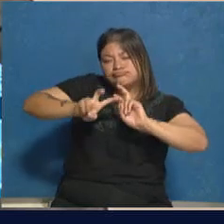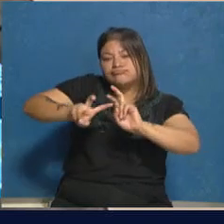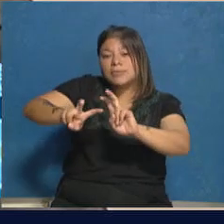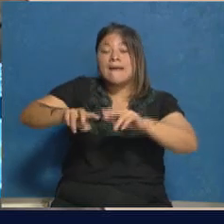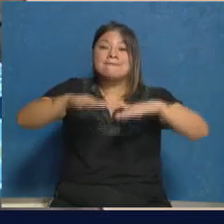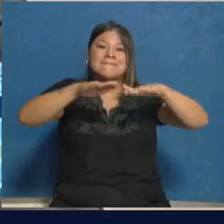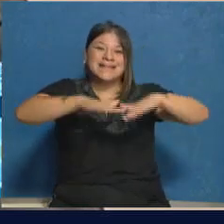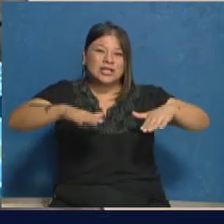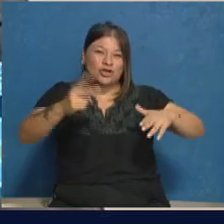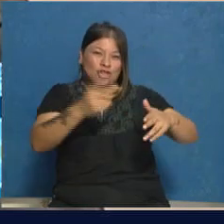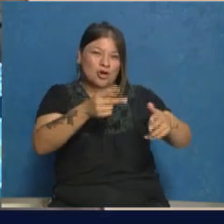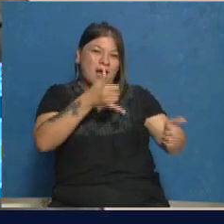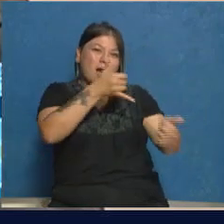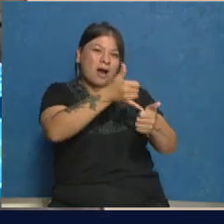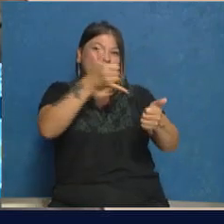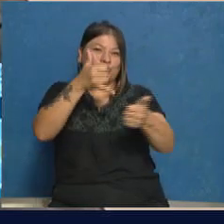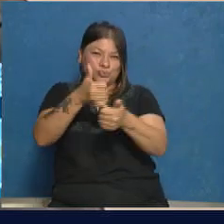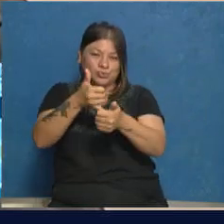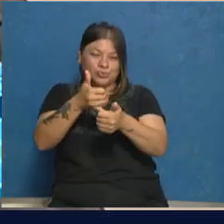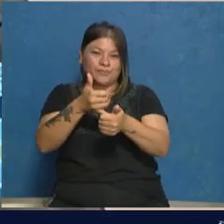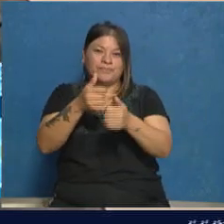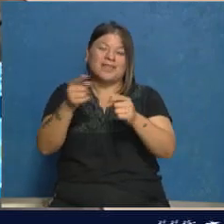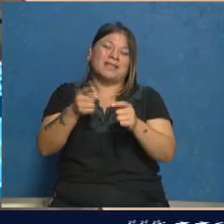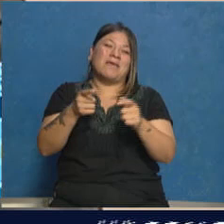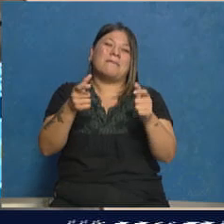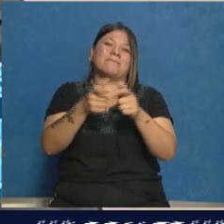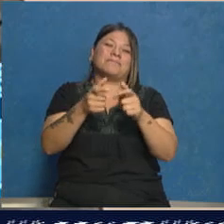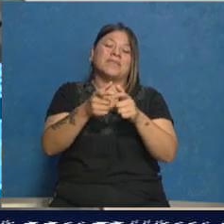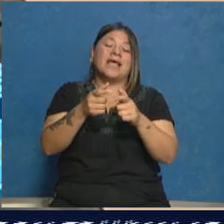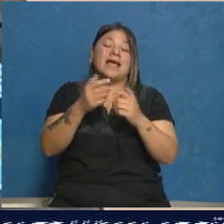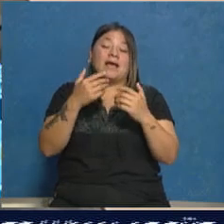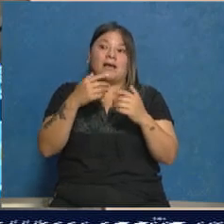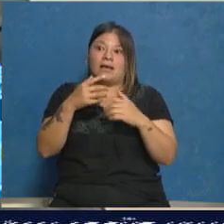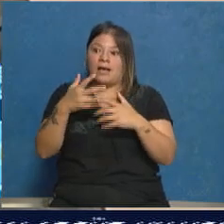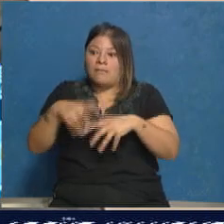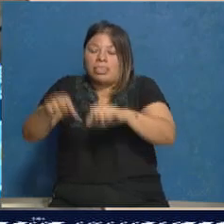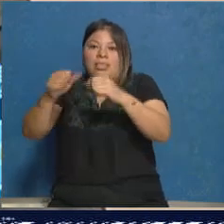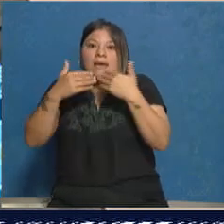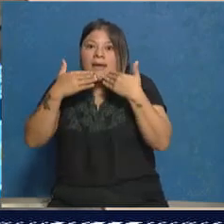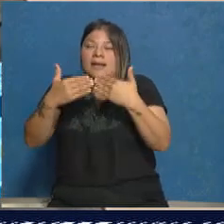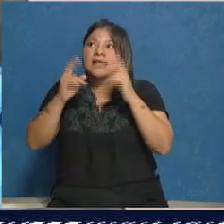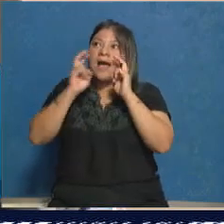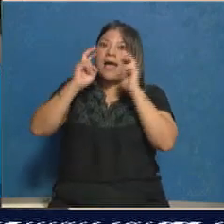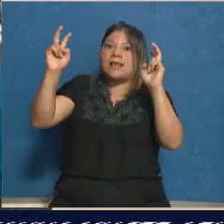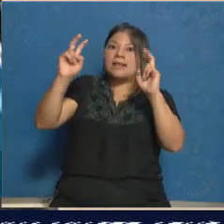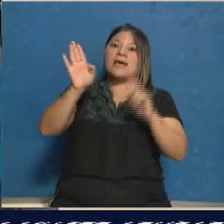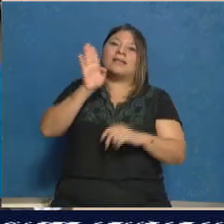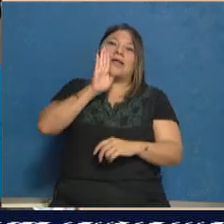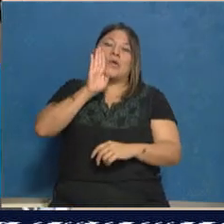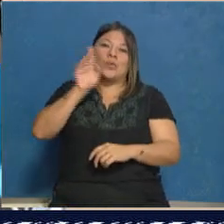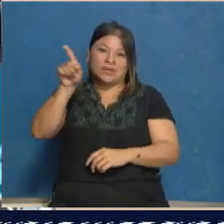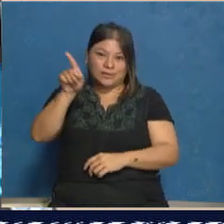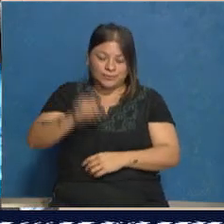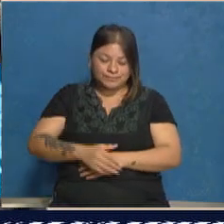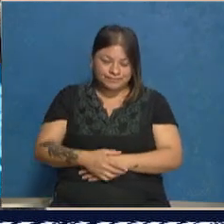de menores y la publicación de menores a través de una alerta internacional que